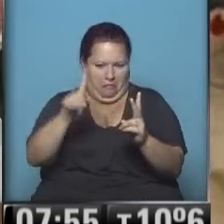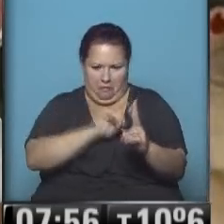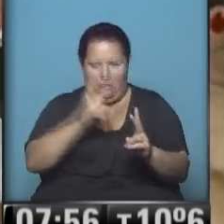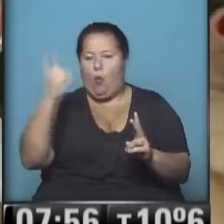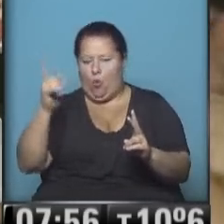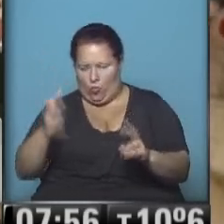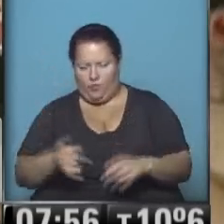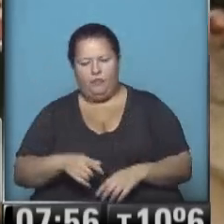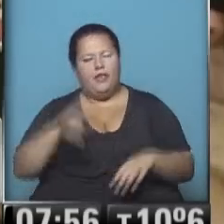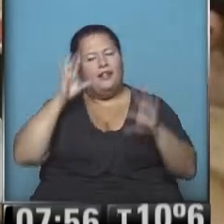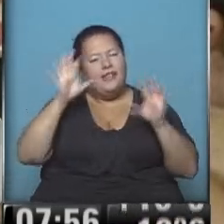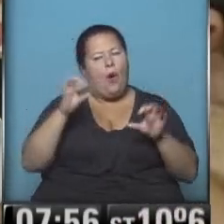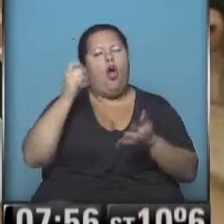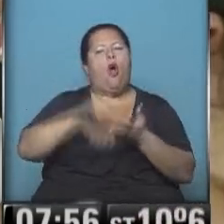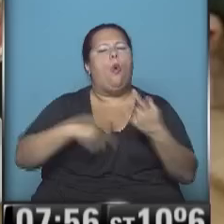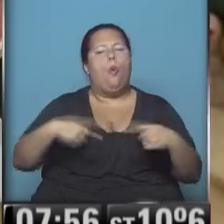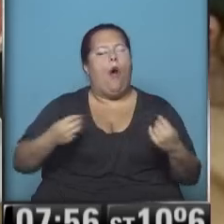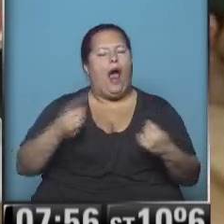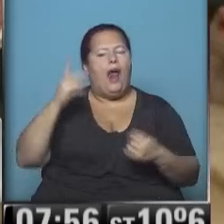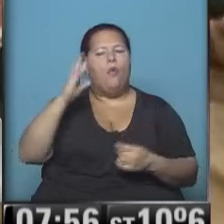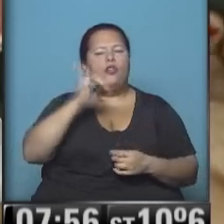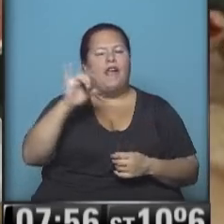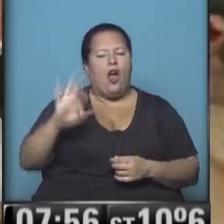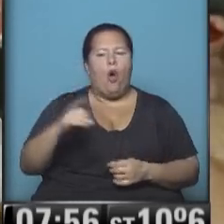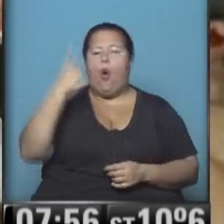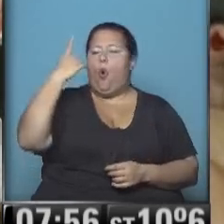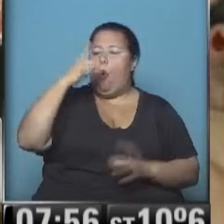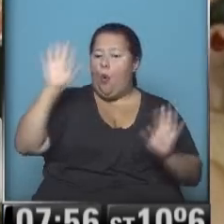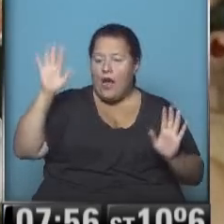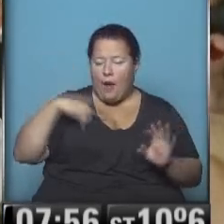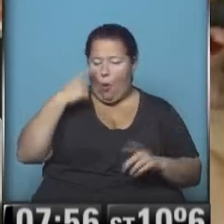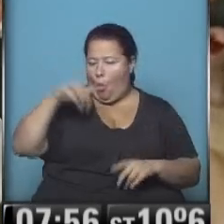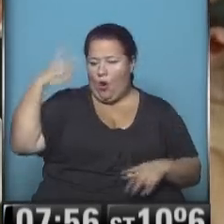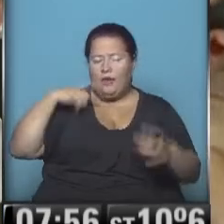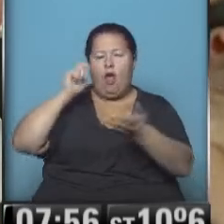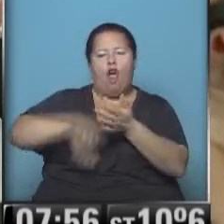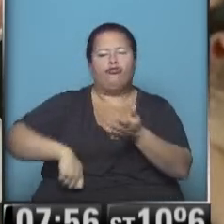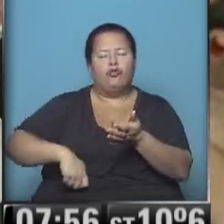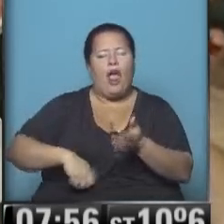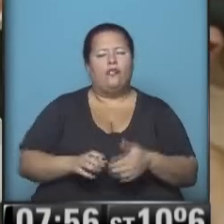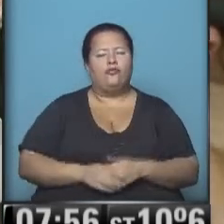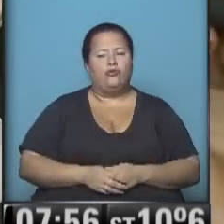las conozco. ¿Recuerda qué contrataciones habla con Bursaco? La única vez, la última que hicimos